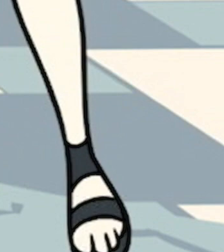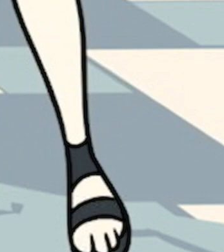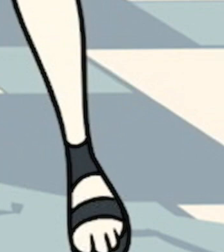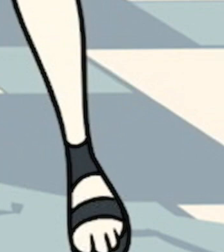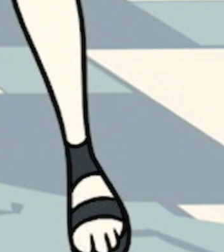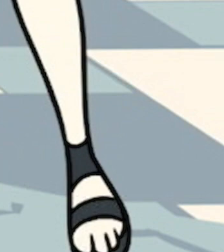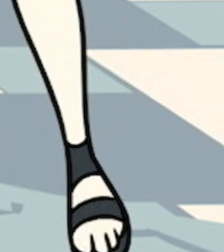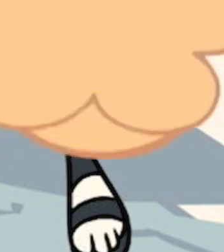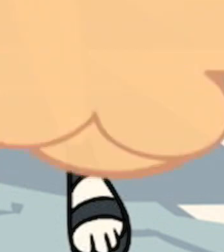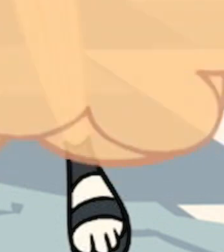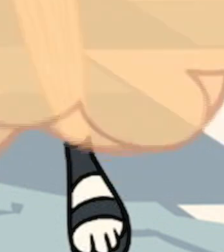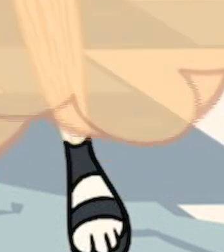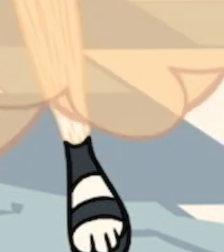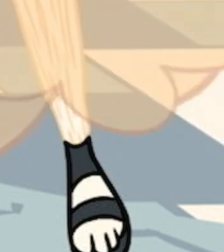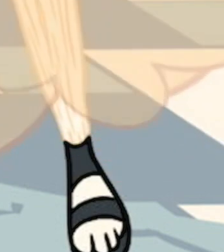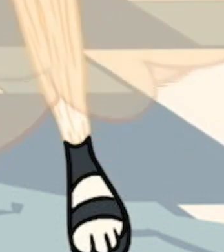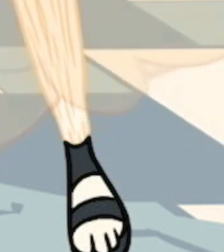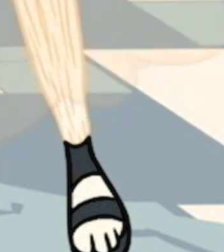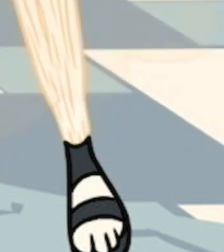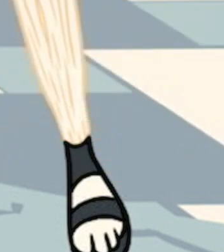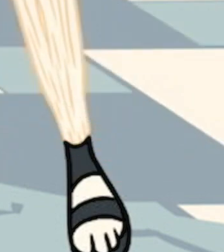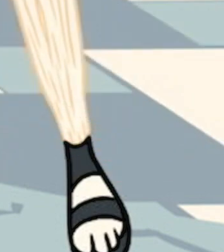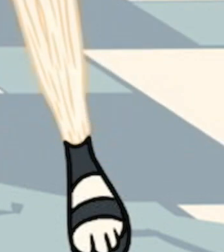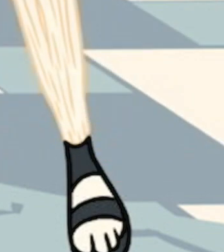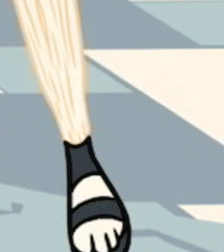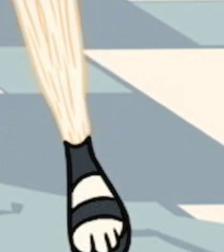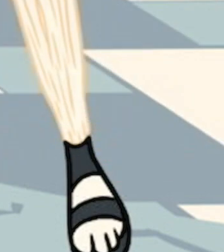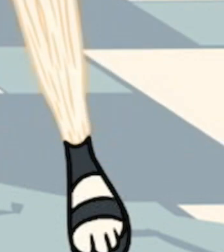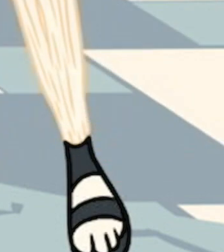¡Jue! ¡Vea qué yucas! ¡Sa!